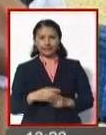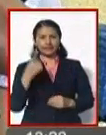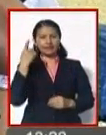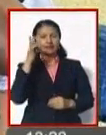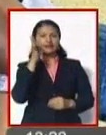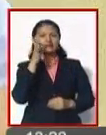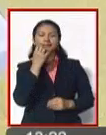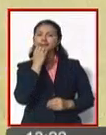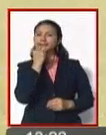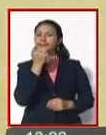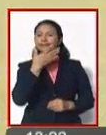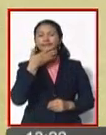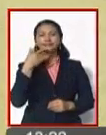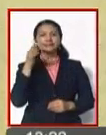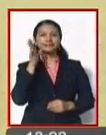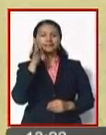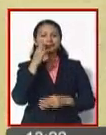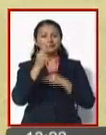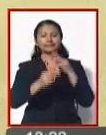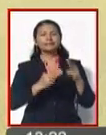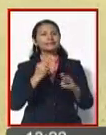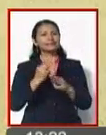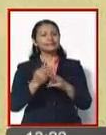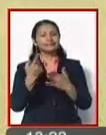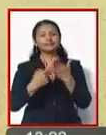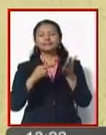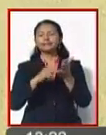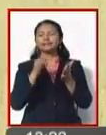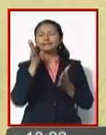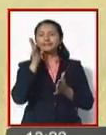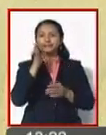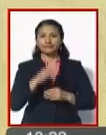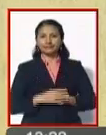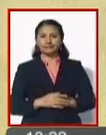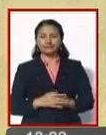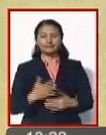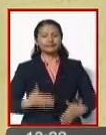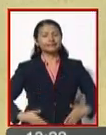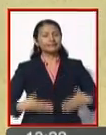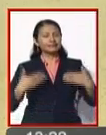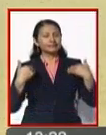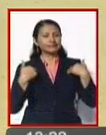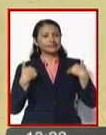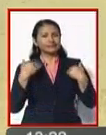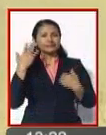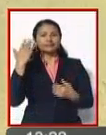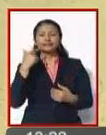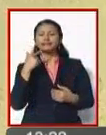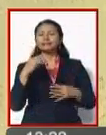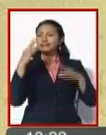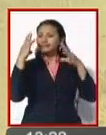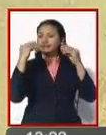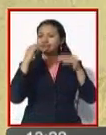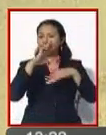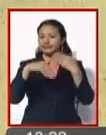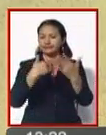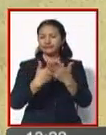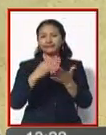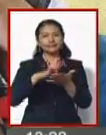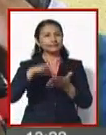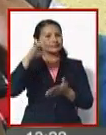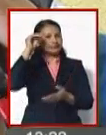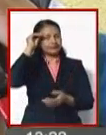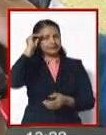para ella porque la quiero mucho y es la mejor mamá del mundo. ¿Qué significa tu mamá para vos? Para mí es mi vida, porque ella me ha enseñado todo lo que sé